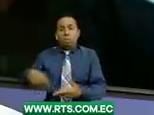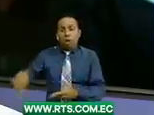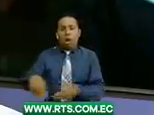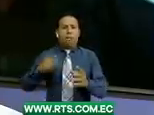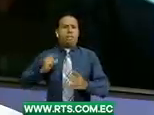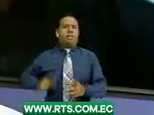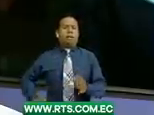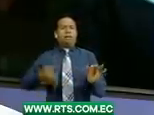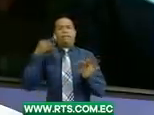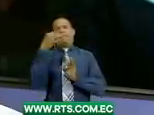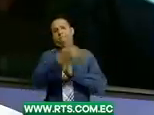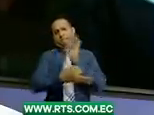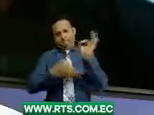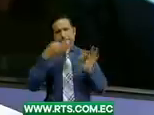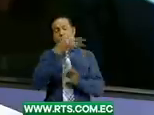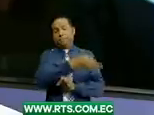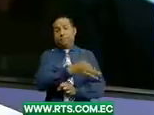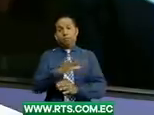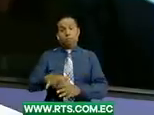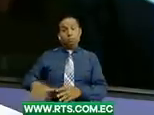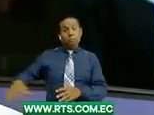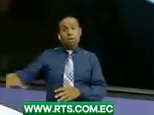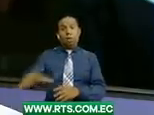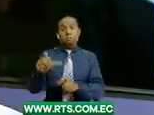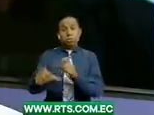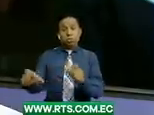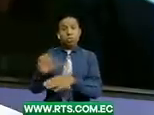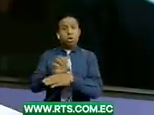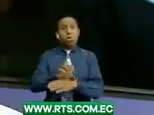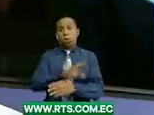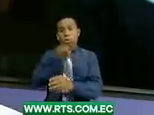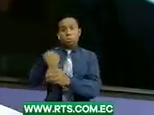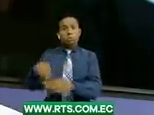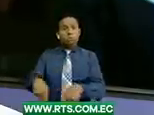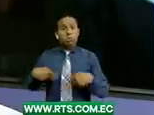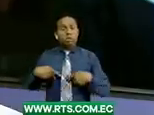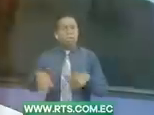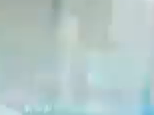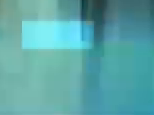y explicarnos cuál es la situación de nuestros compatriotas. Escuchemos.